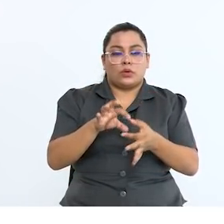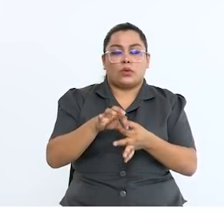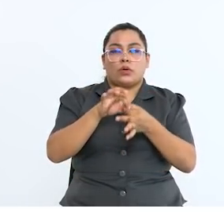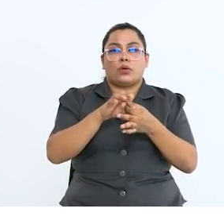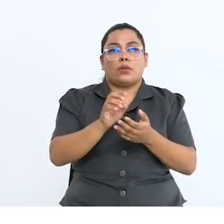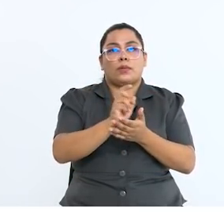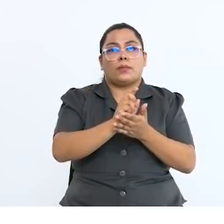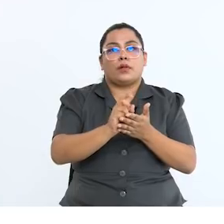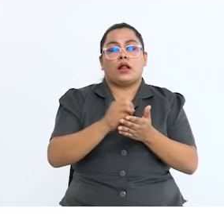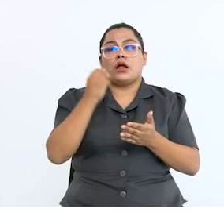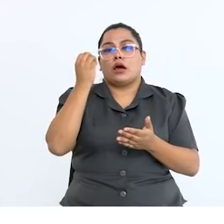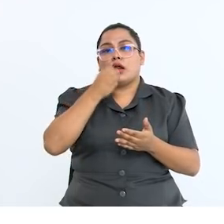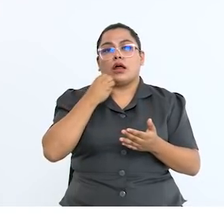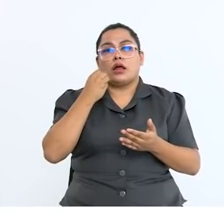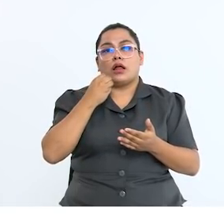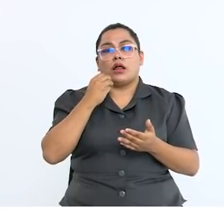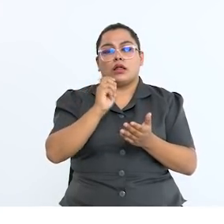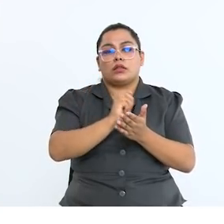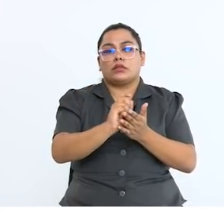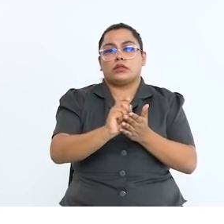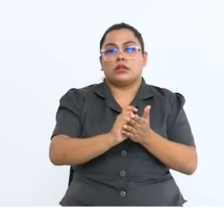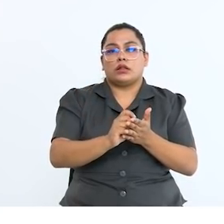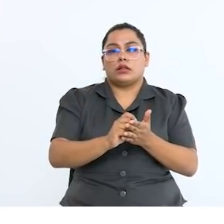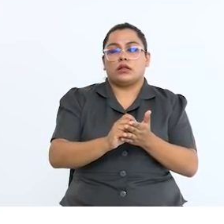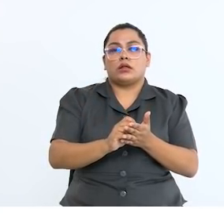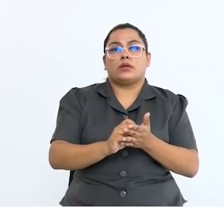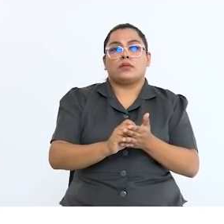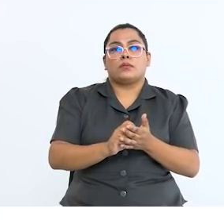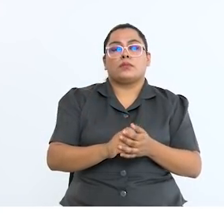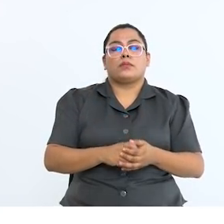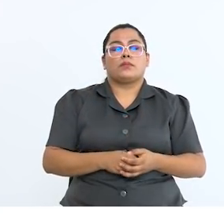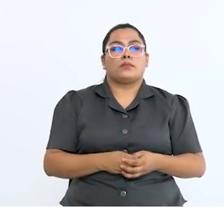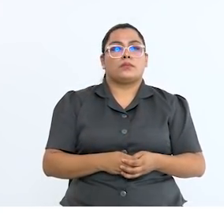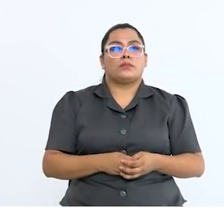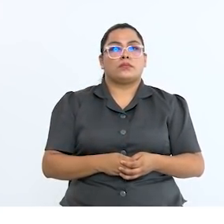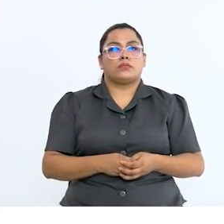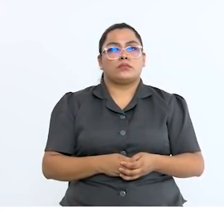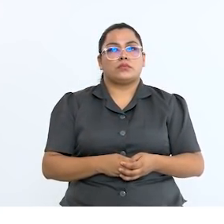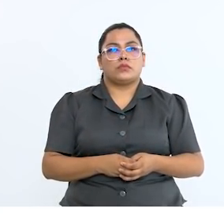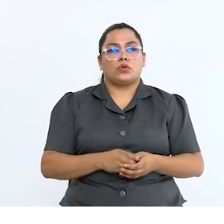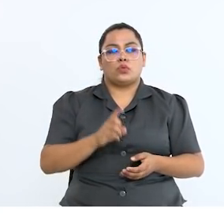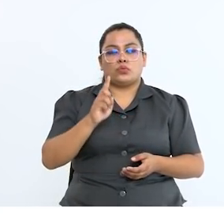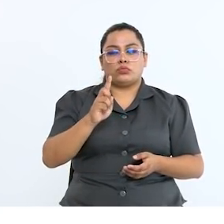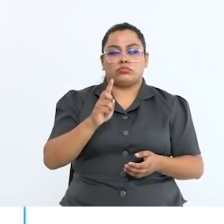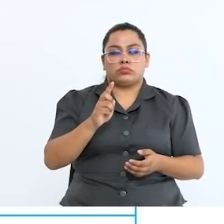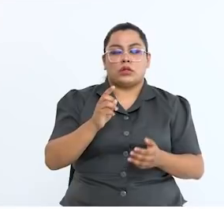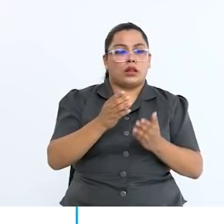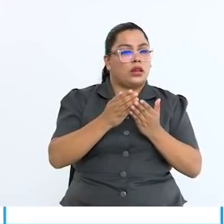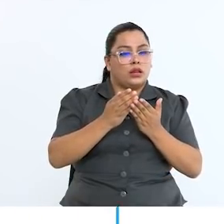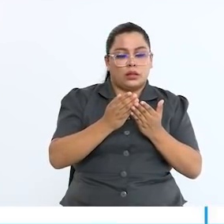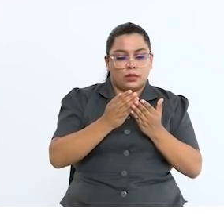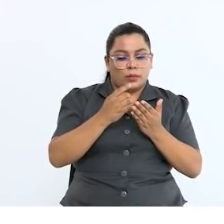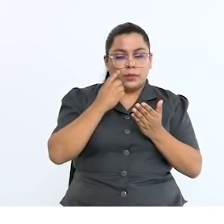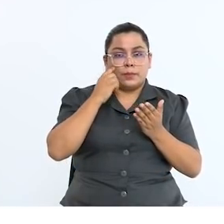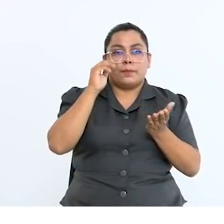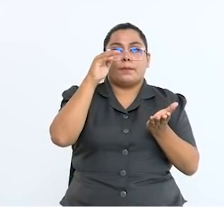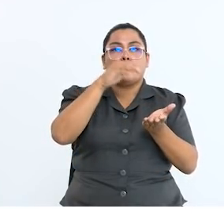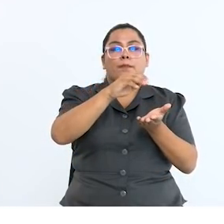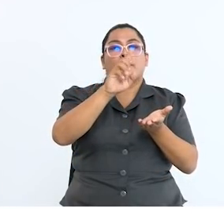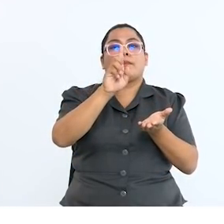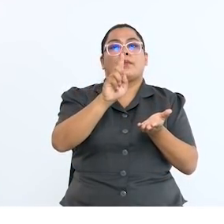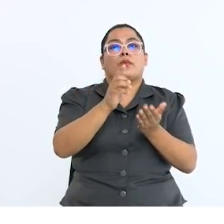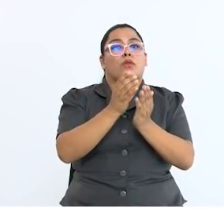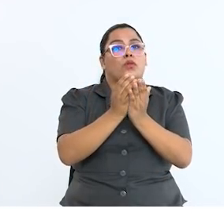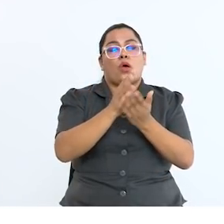lectura, código escrito, oralidad, textos, escritura y productos. En el bloque 1 de lecturas tenemos en la